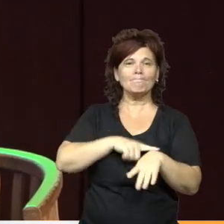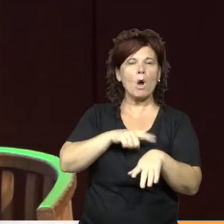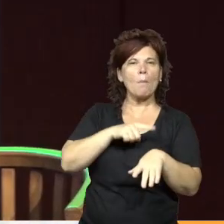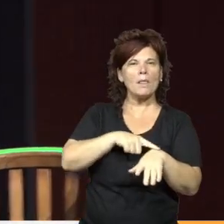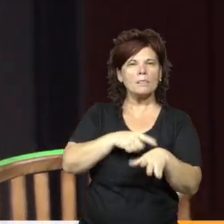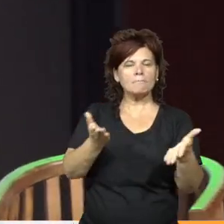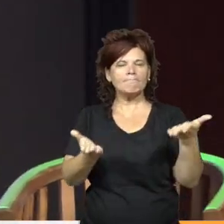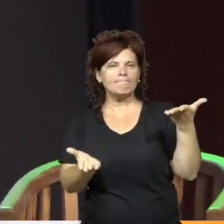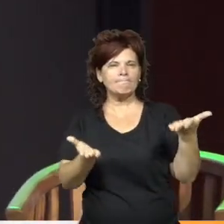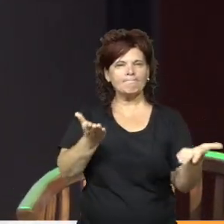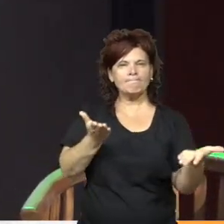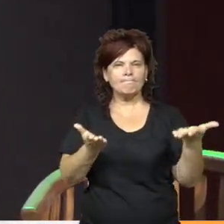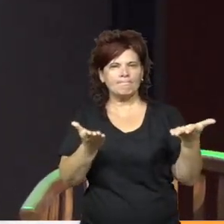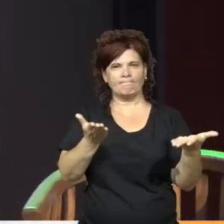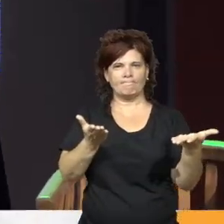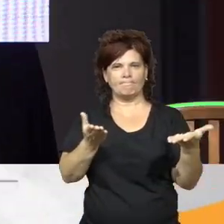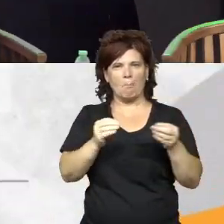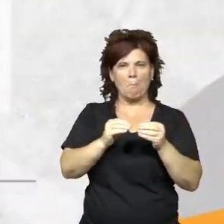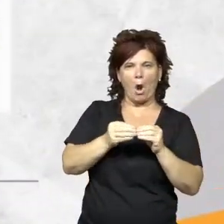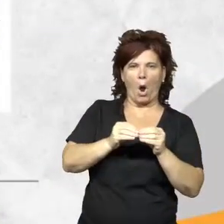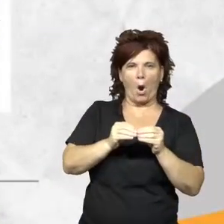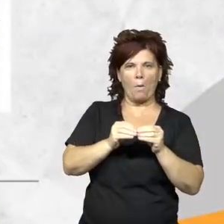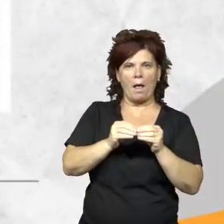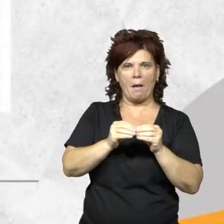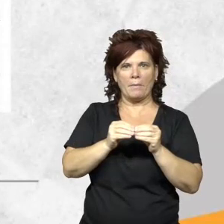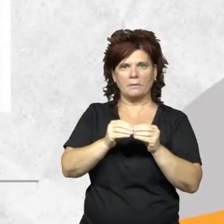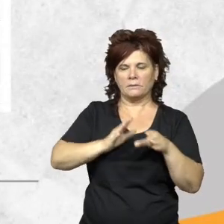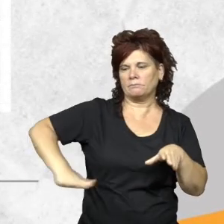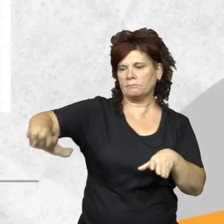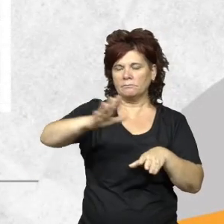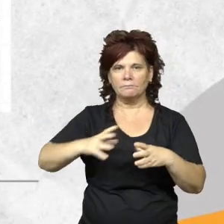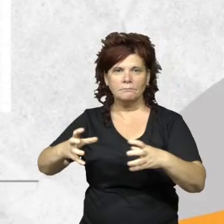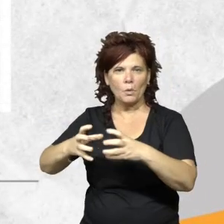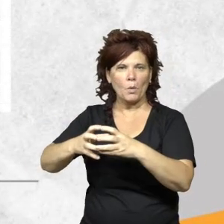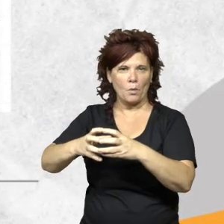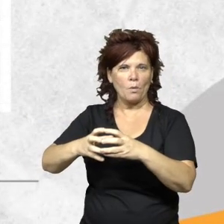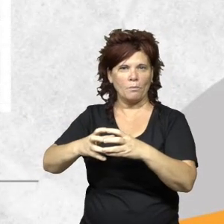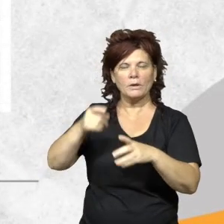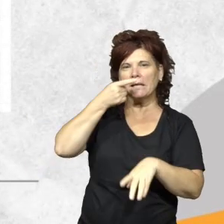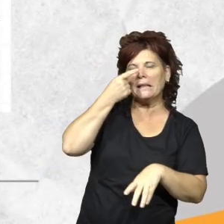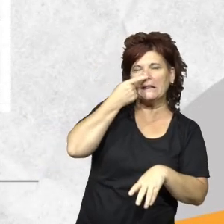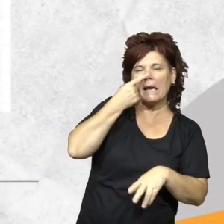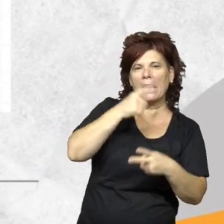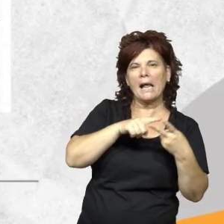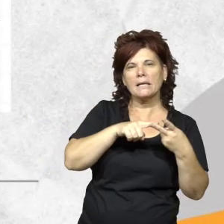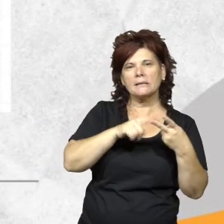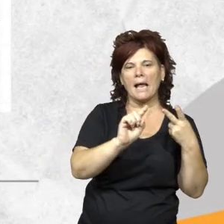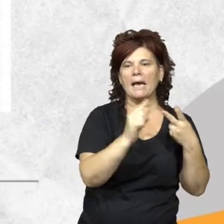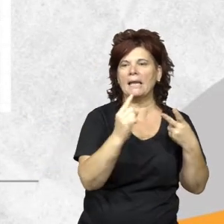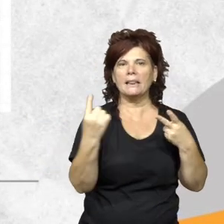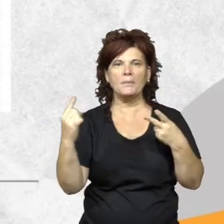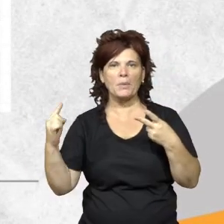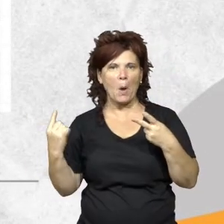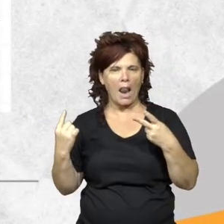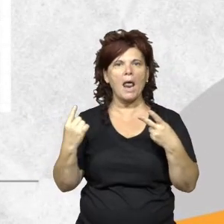los derechos de incidencia colectiva, llámese los intereses difusos, los intereses colectivos, los intereses individuales